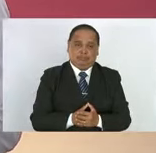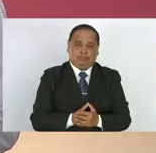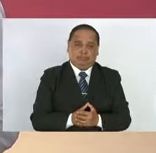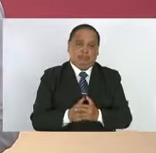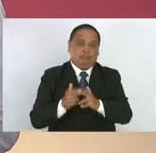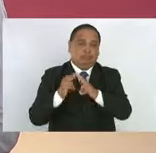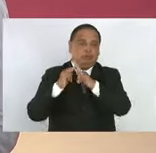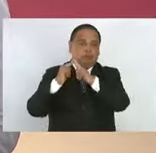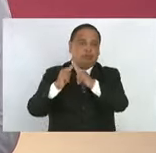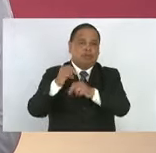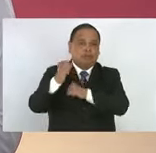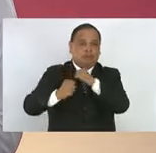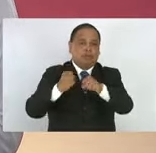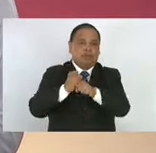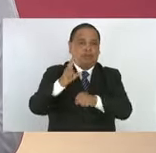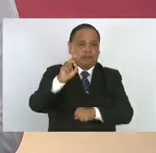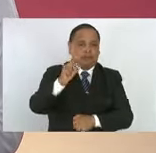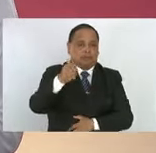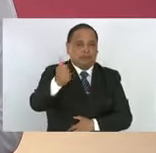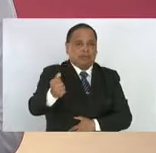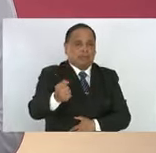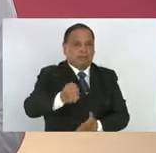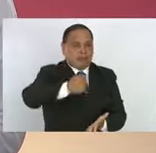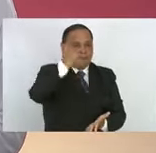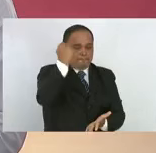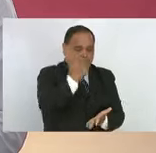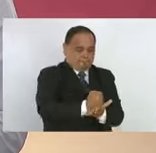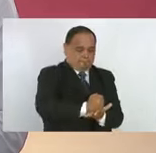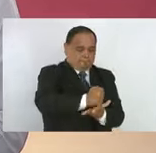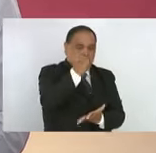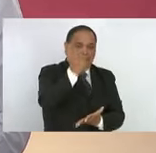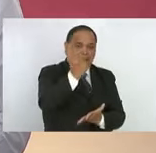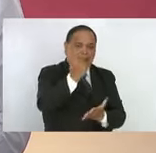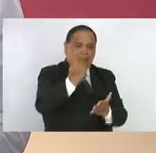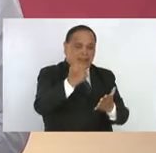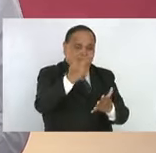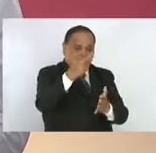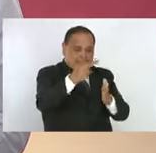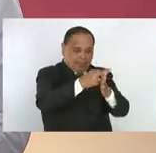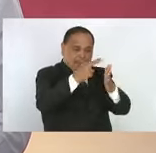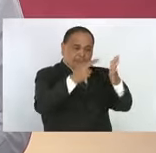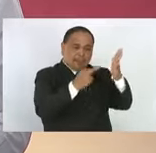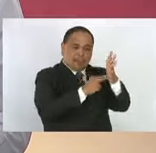los 36 años ninguna reforma